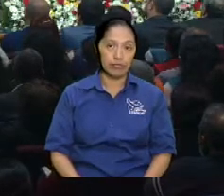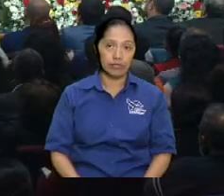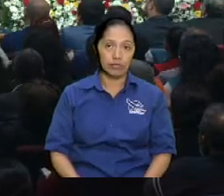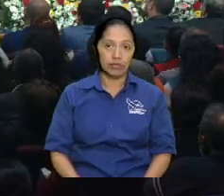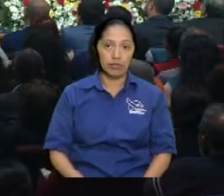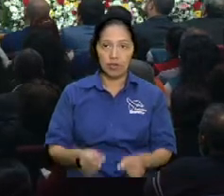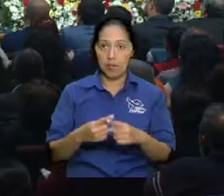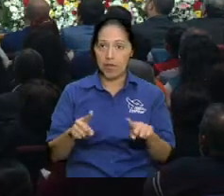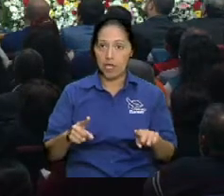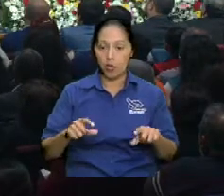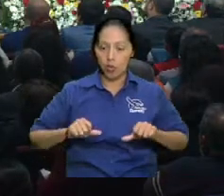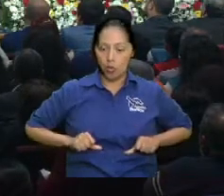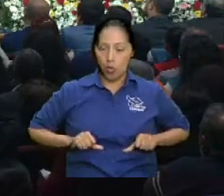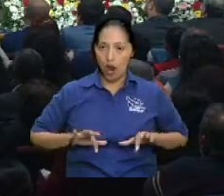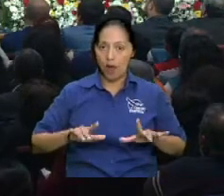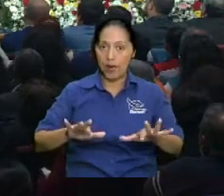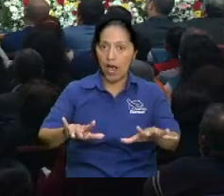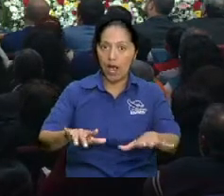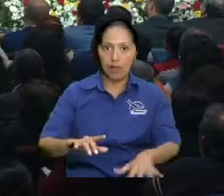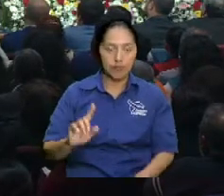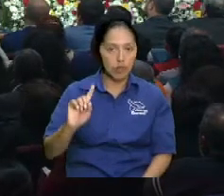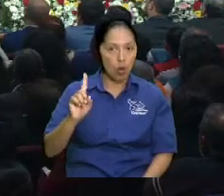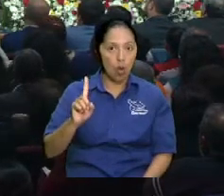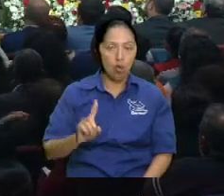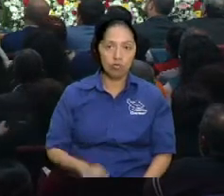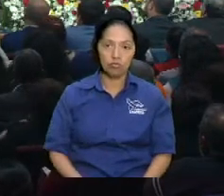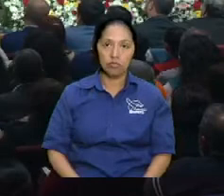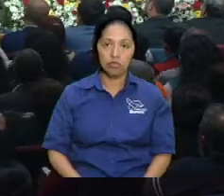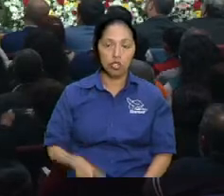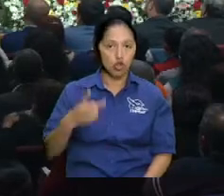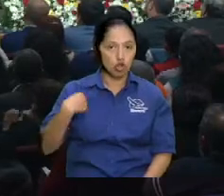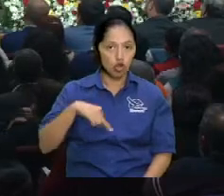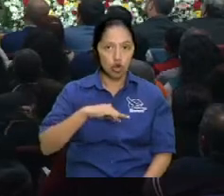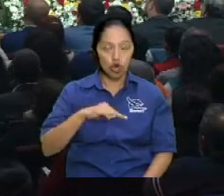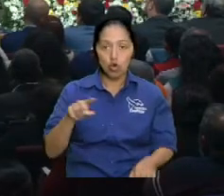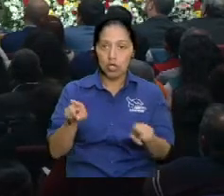Pero Abraham no. Y nosotros somos hijos de Abraham.